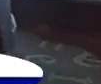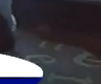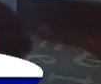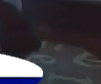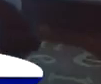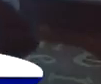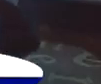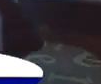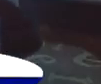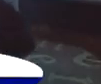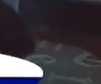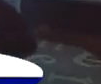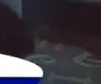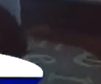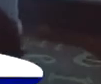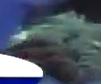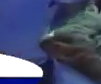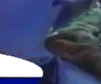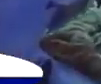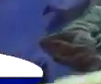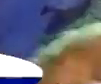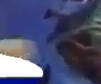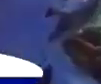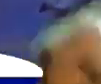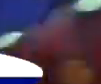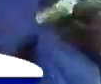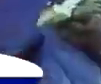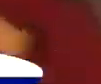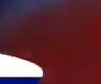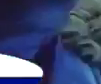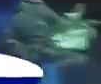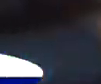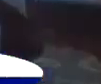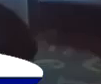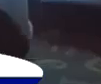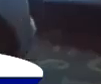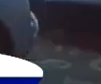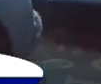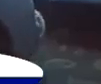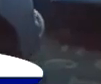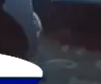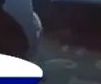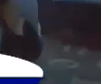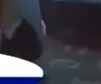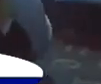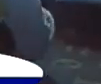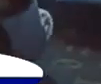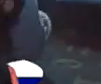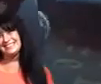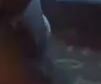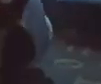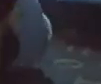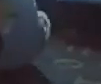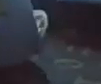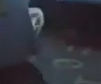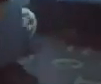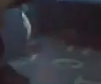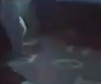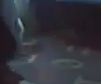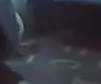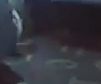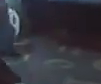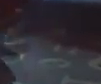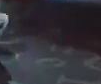¿Cómo? Regueros y desapariciones misteriosas. La bruja Clarita.